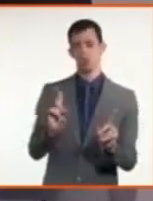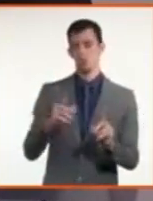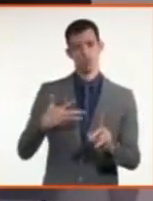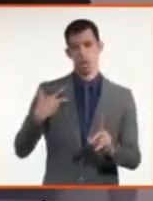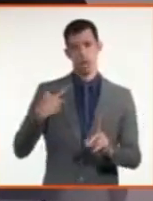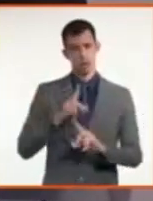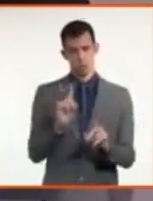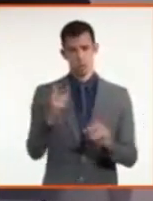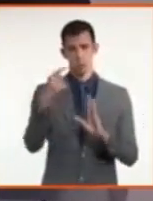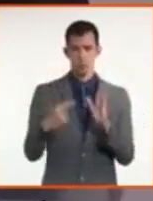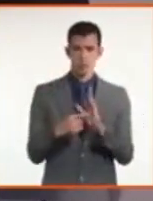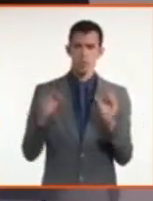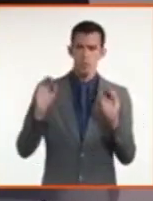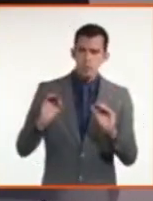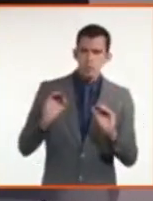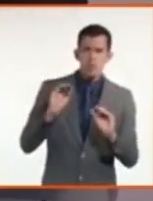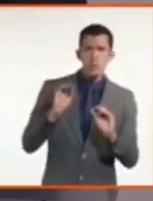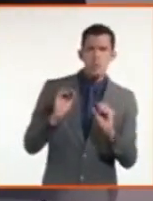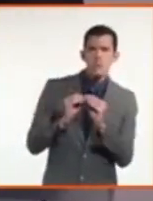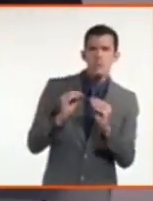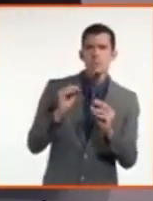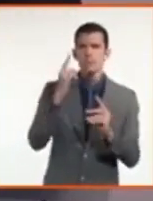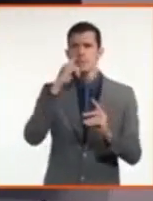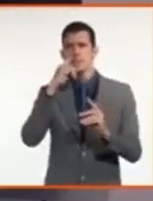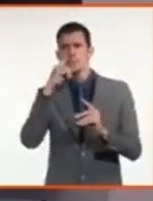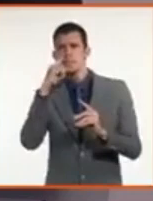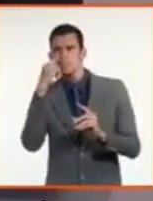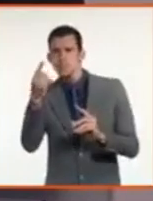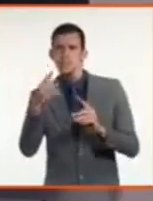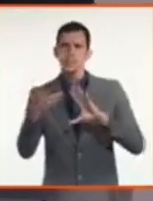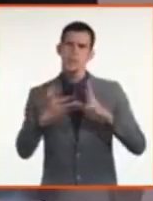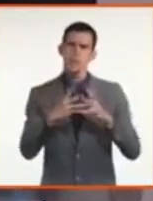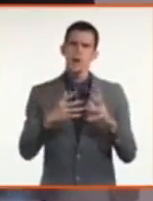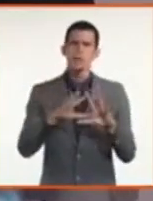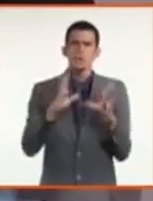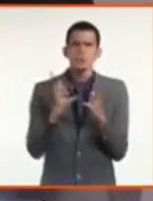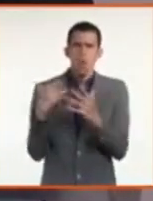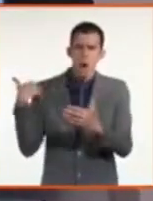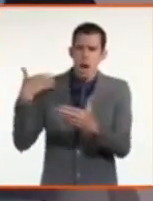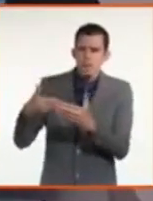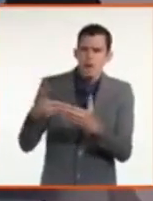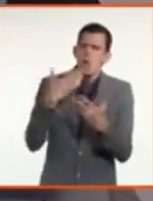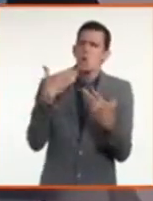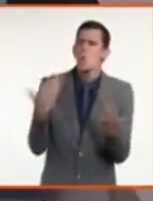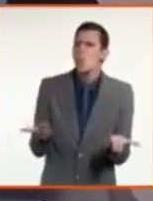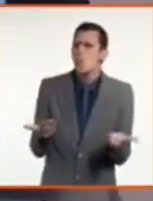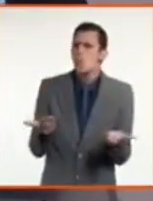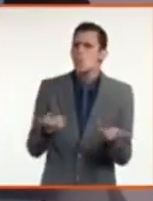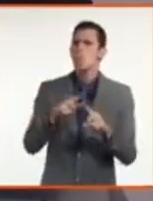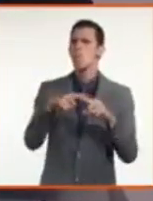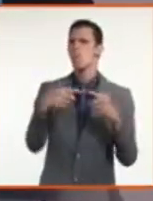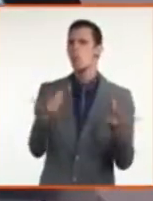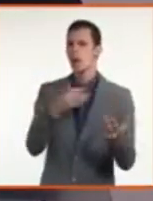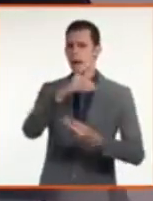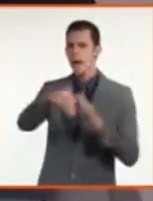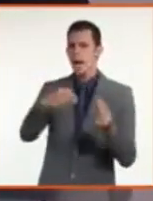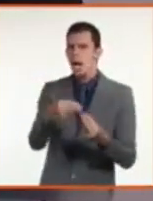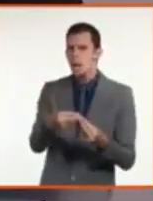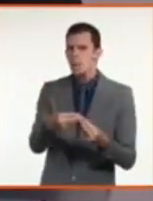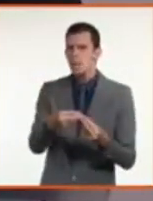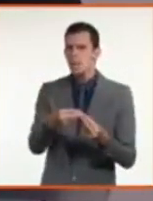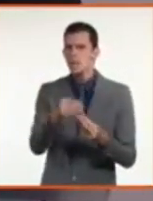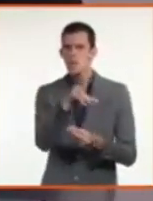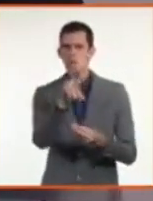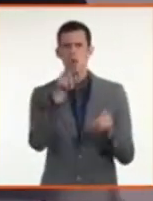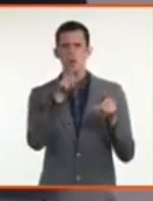y que tenemos que continuar avanzando en la dirección que hemos proyectado en la estrategia y tener una visión clara de cuál es